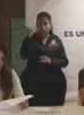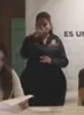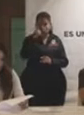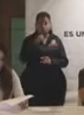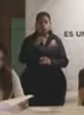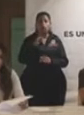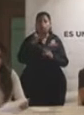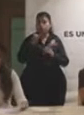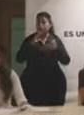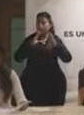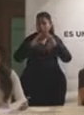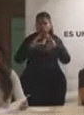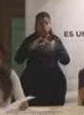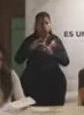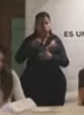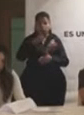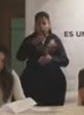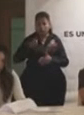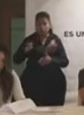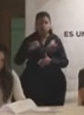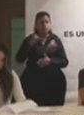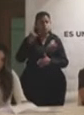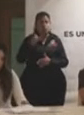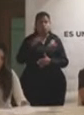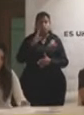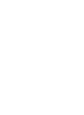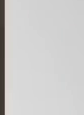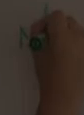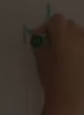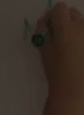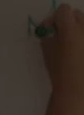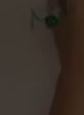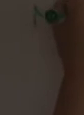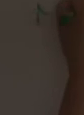espectro autista o alguna de sus manifestaciones.